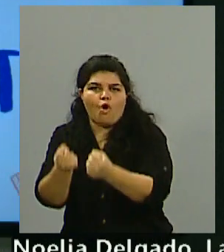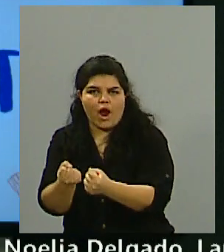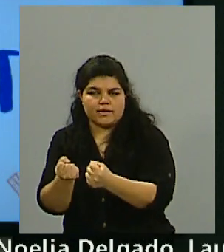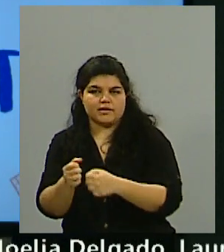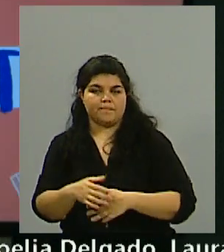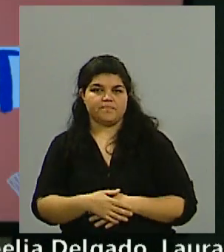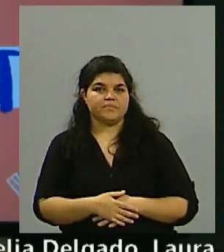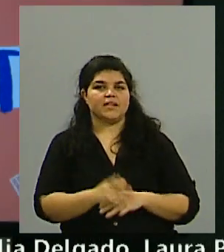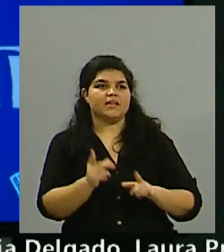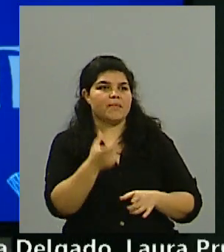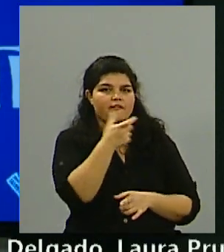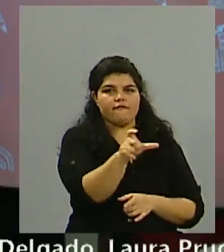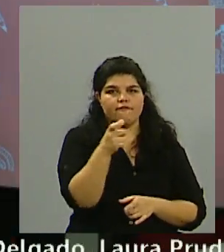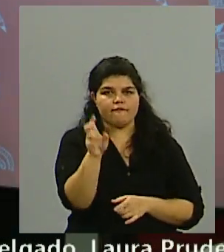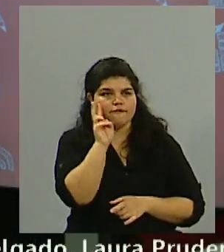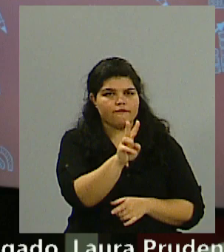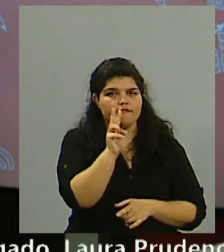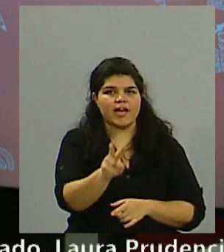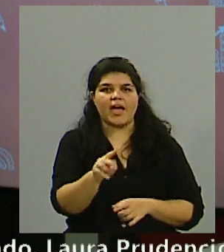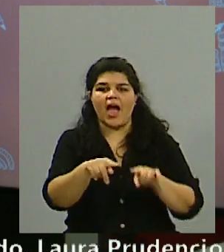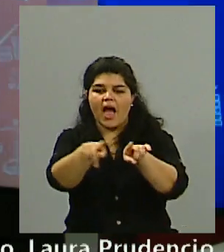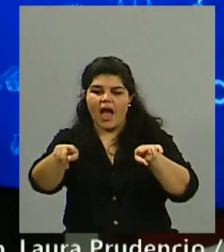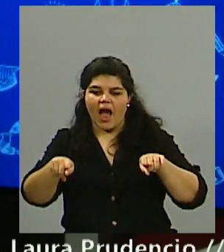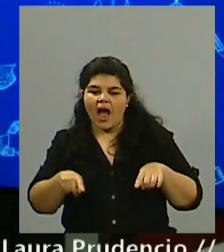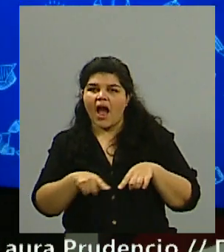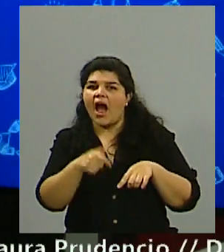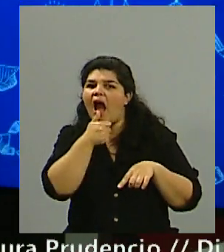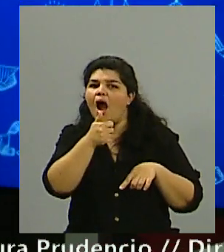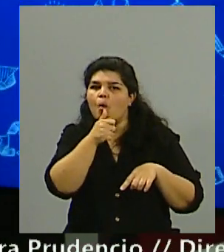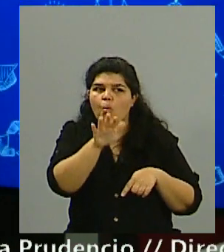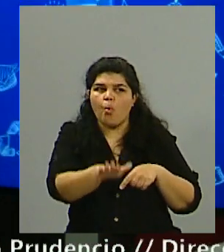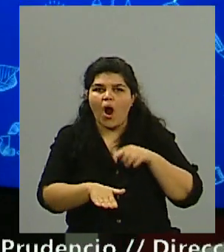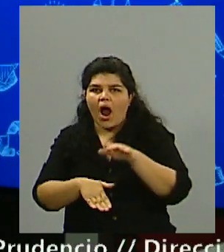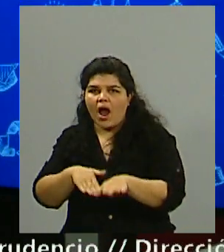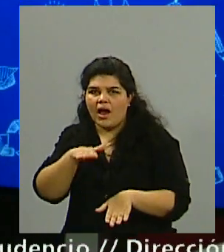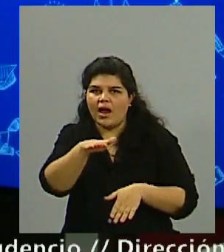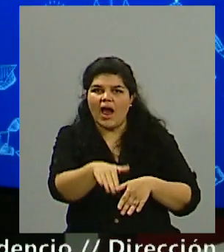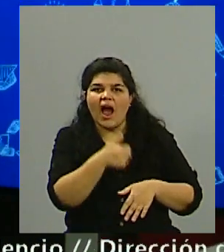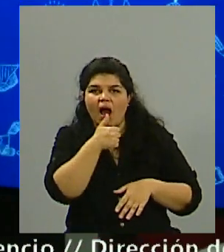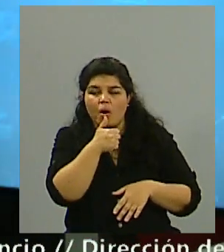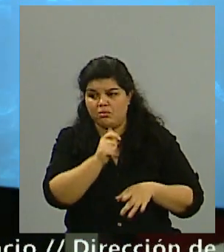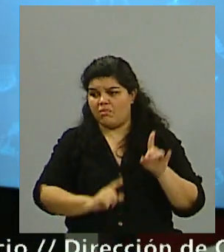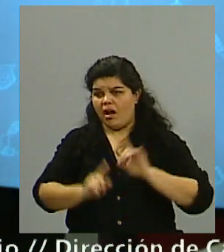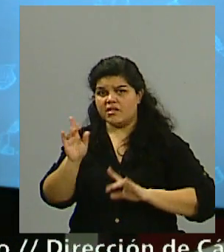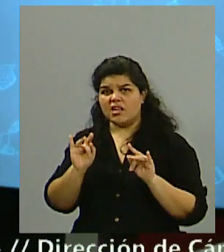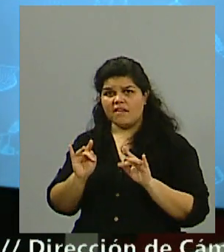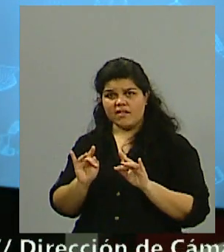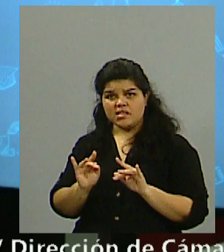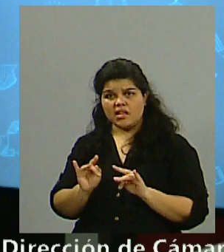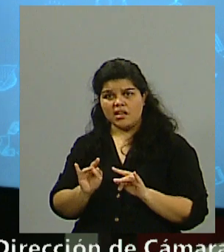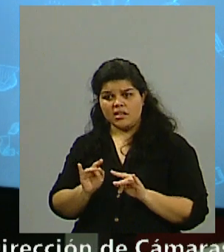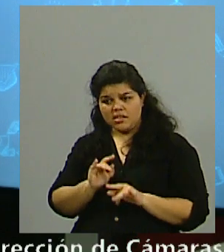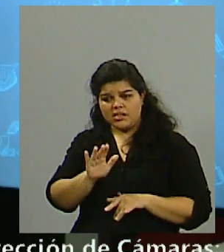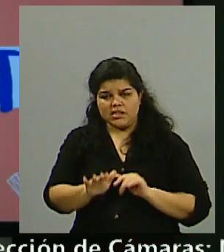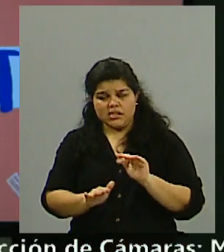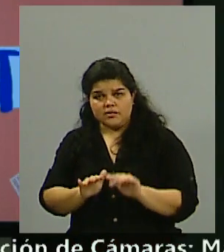ven unos perritos en el agua, por ejemplo, porque a veces les cuesta caminar y como las personas en el agua se hace un poco más fácil.